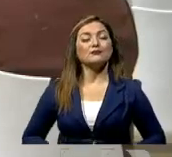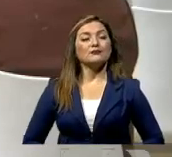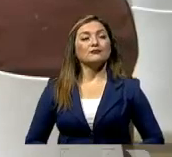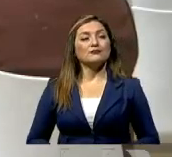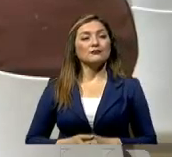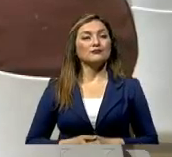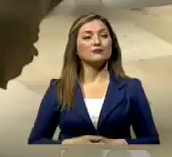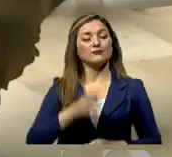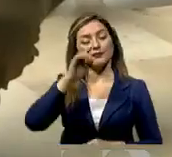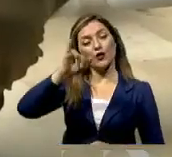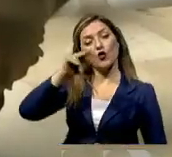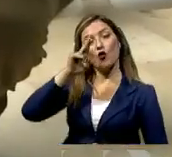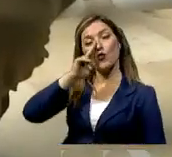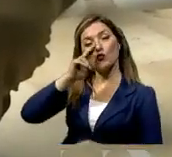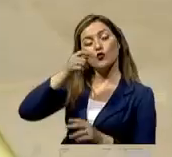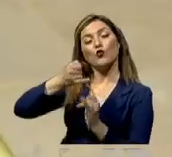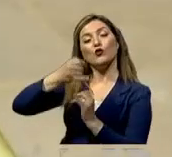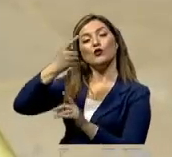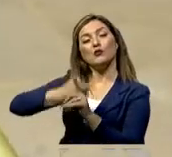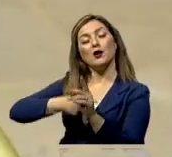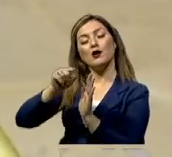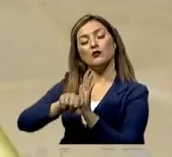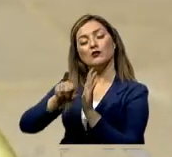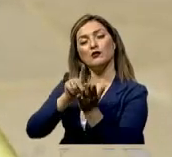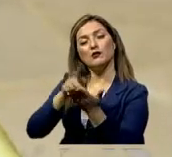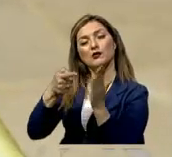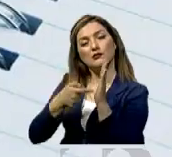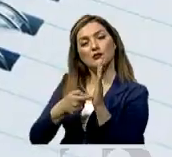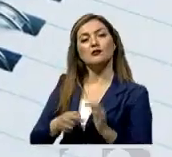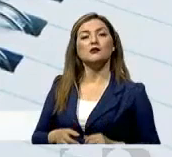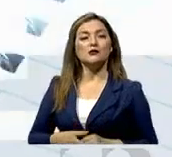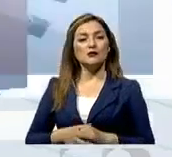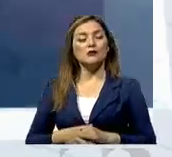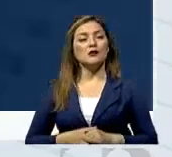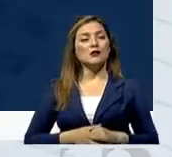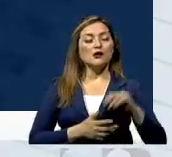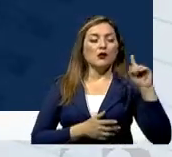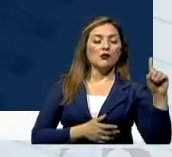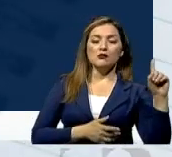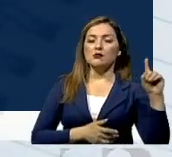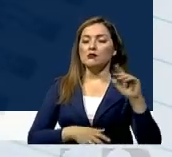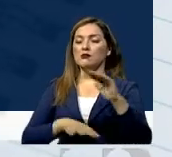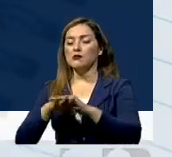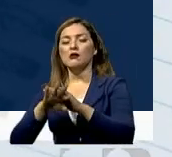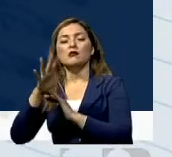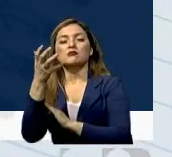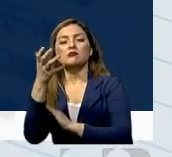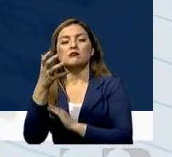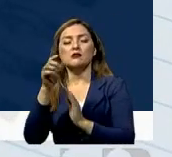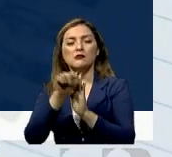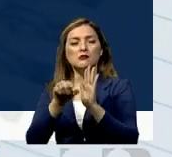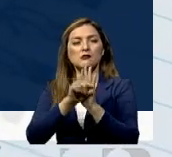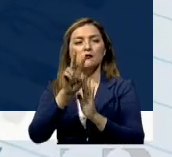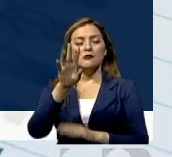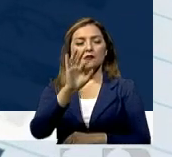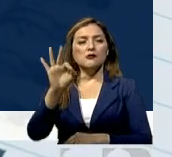y junio del último mes en el que rigen descuentos para el pago del impuesto predial desde el 1 al 15 de este mes el descuento es del 2% mientras